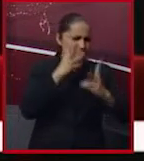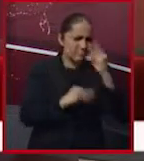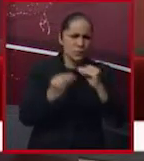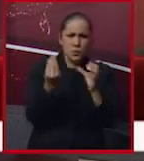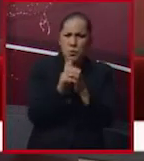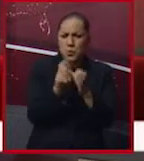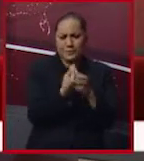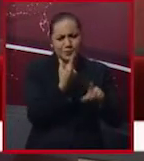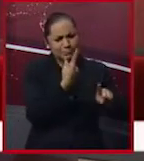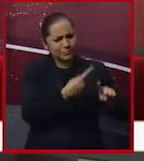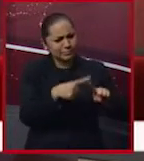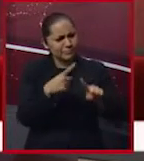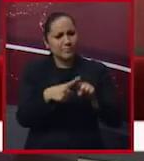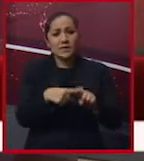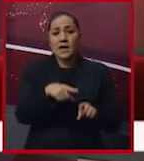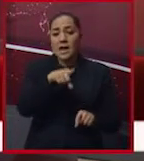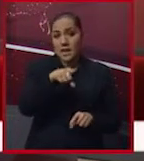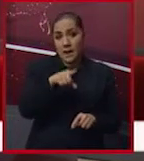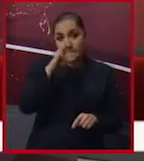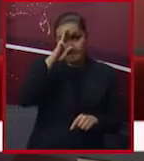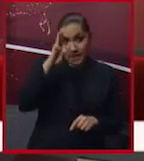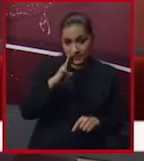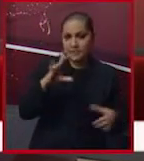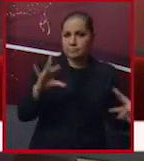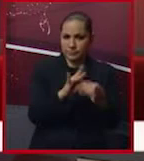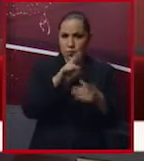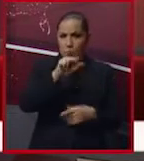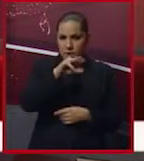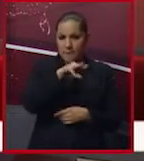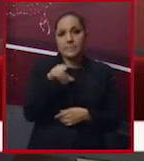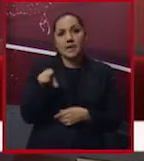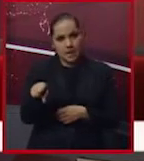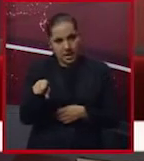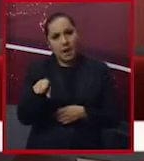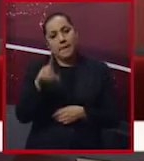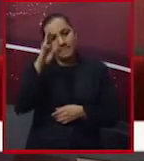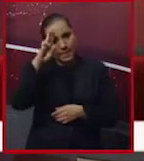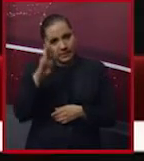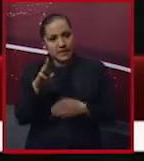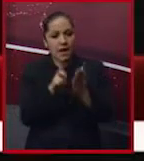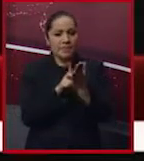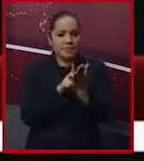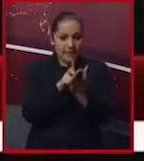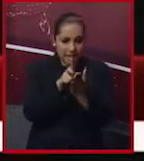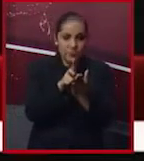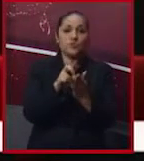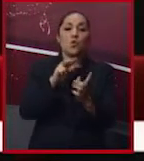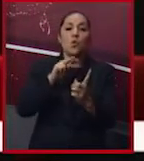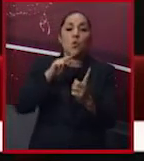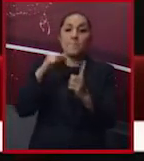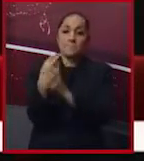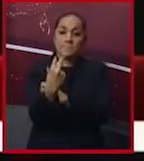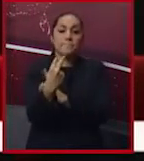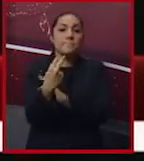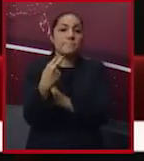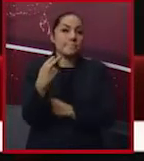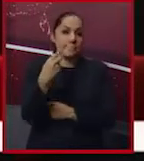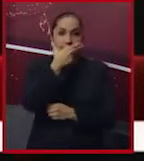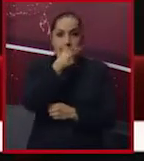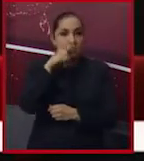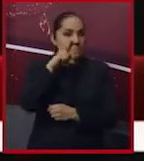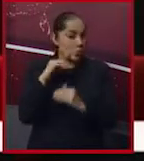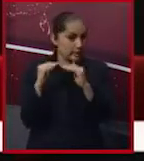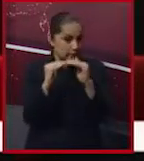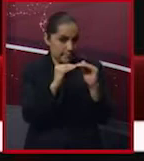México. Concluimos ya la maestría de Derecho con perspectiva de género y celebramos también con el INAP